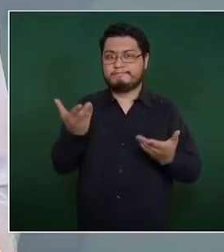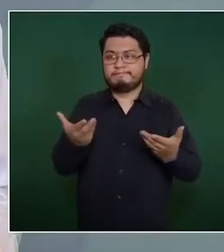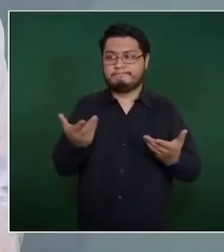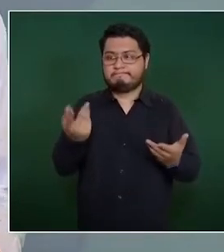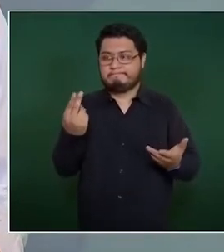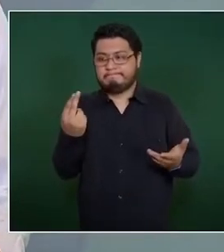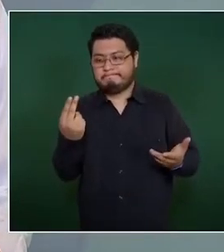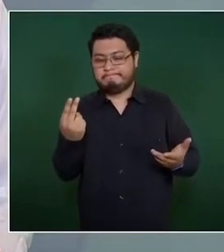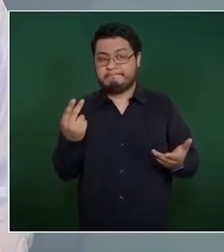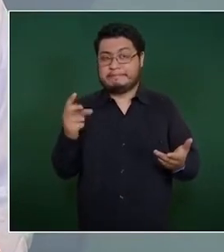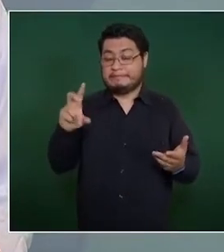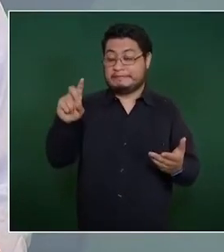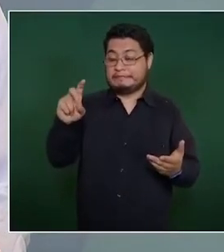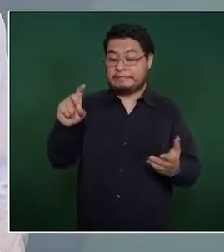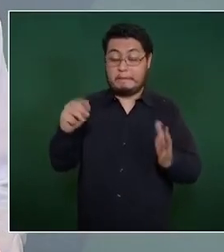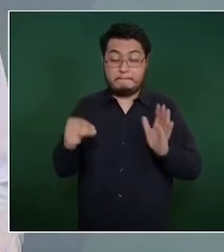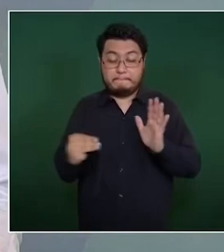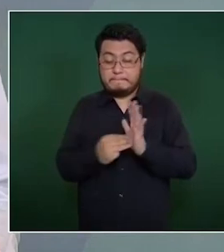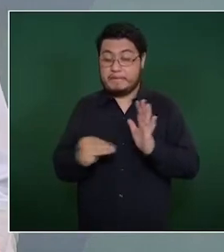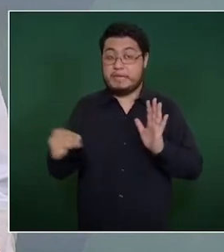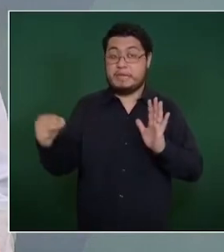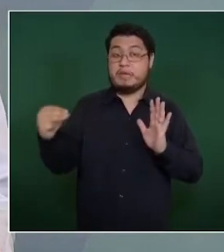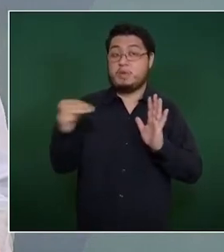25, de 30 millones de personas.